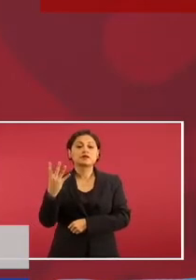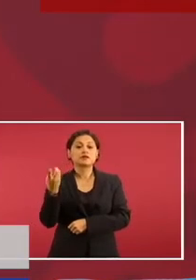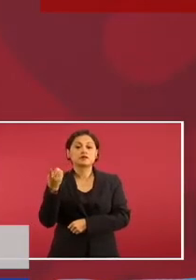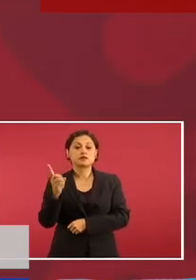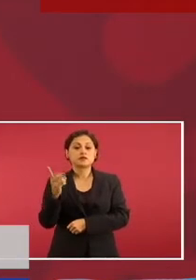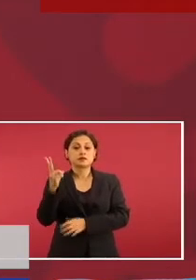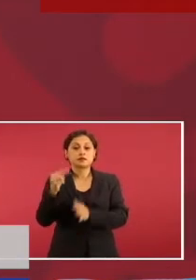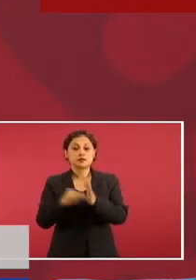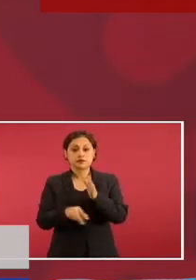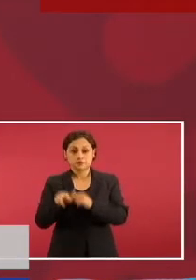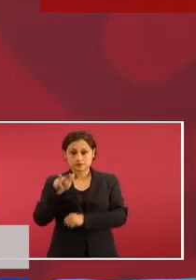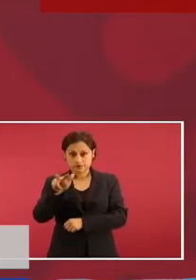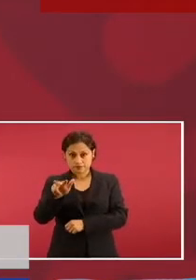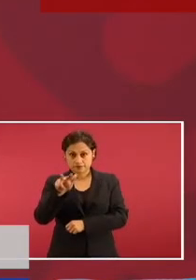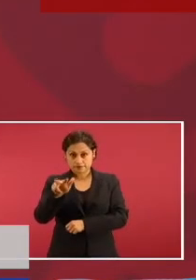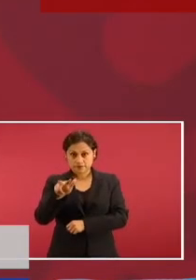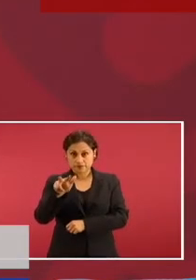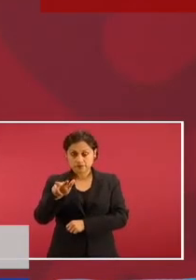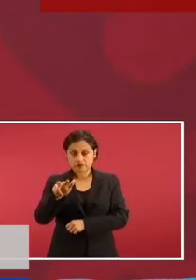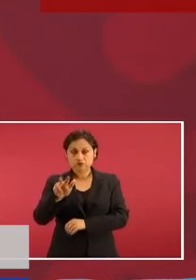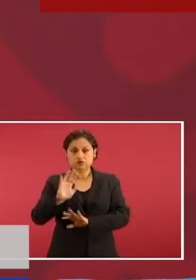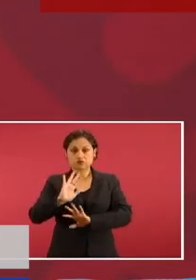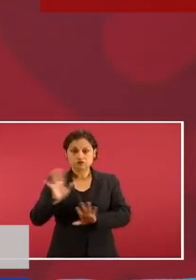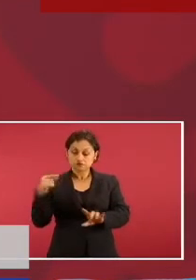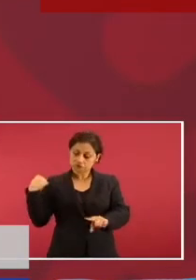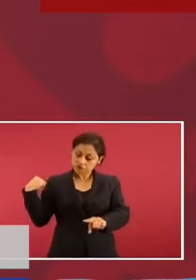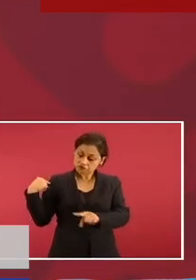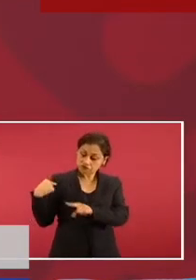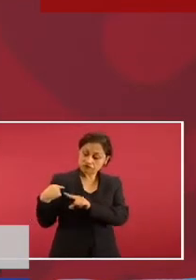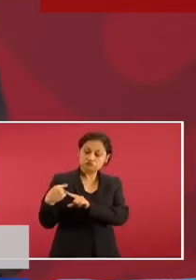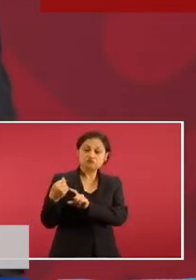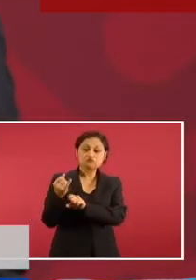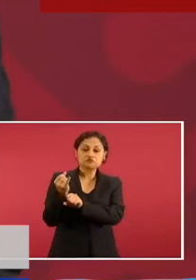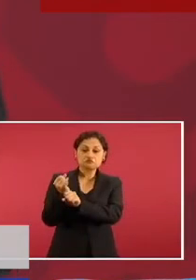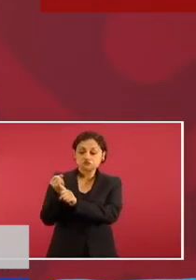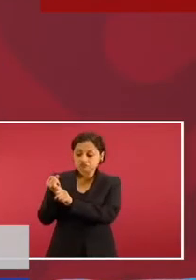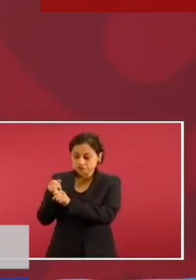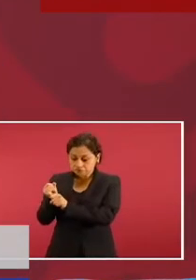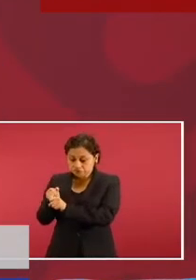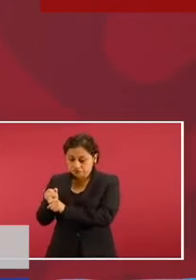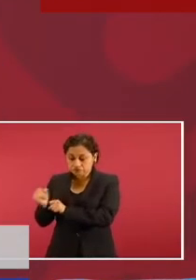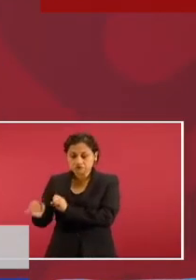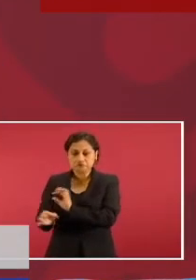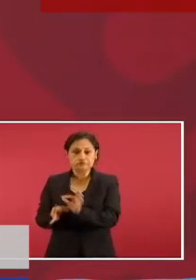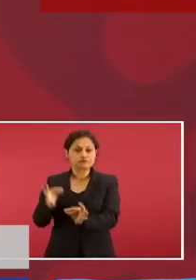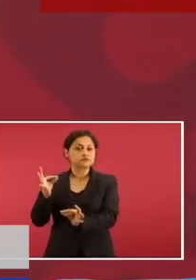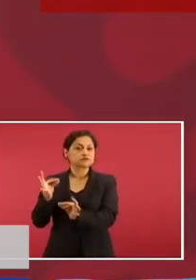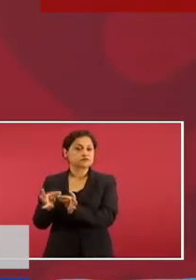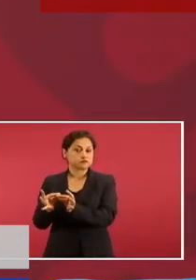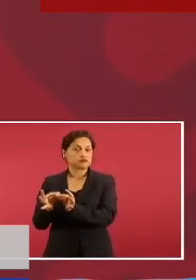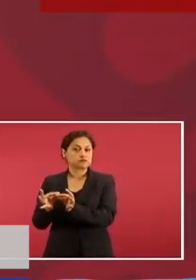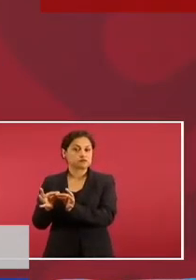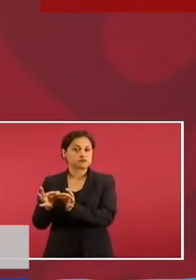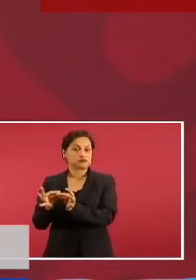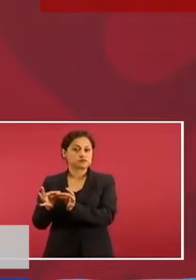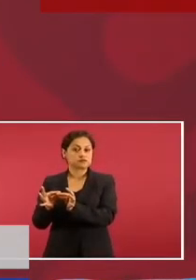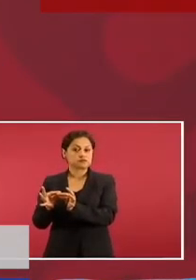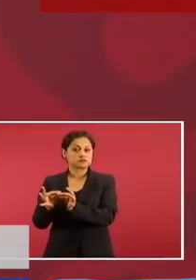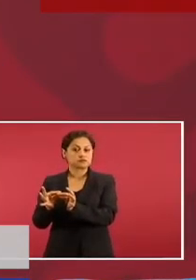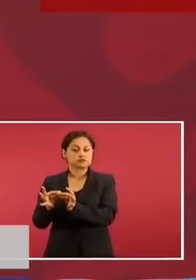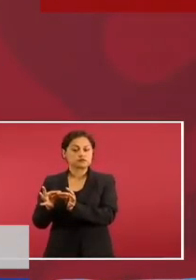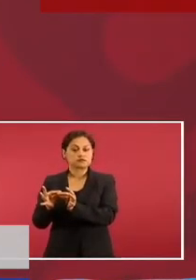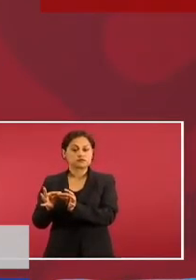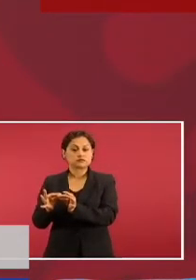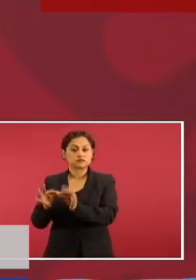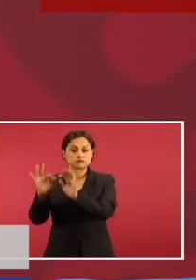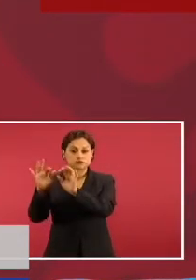Salud. Continuarán con sus funciones normales el presidente de la República, los médicos y enfermeras, el Ejército, la Marina y la Guardia